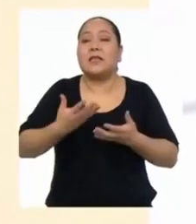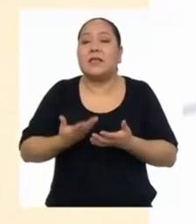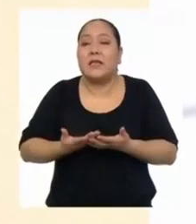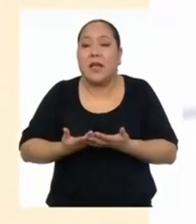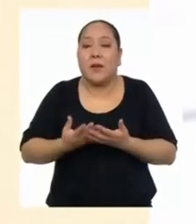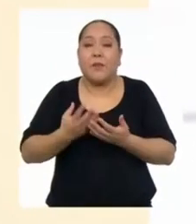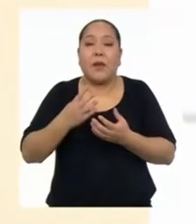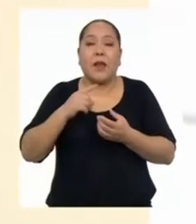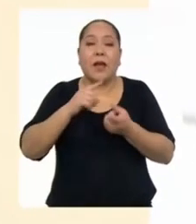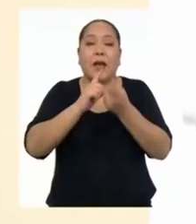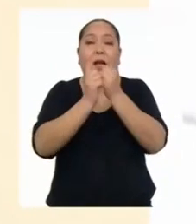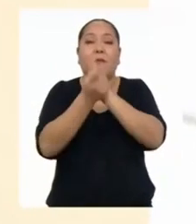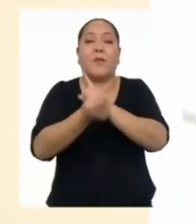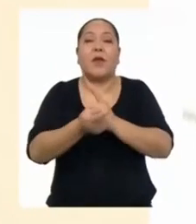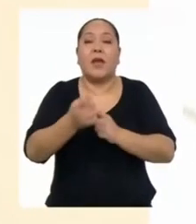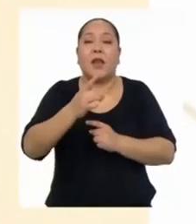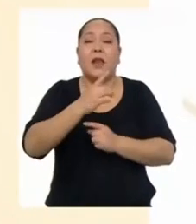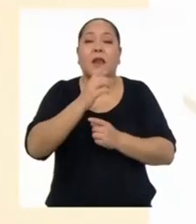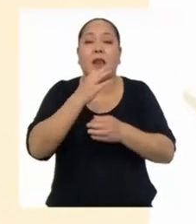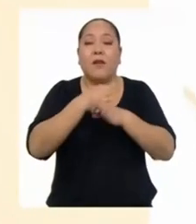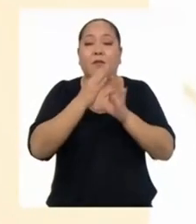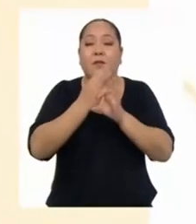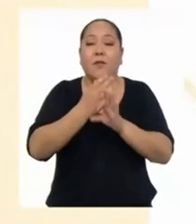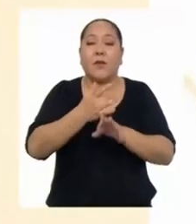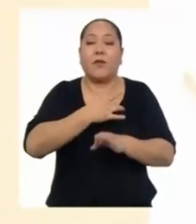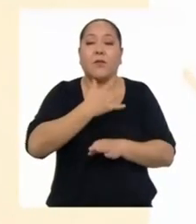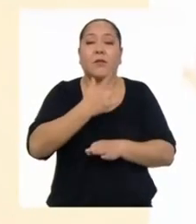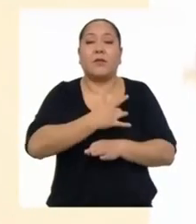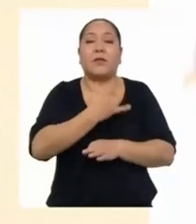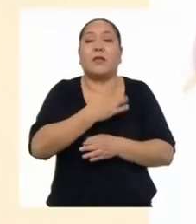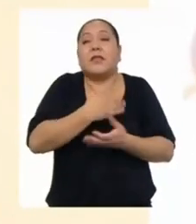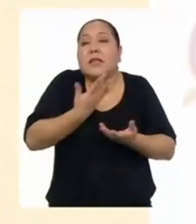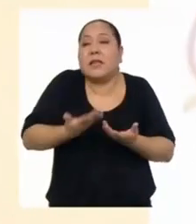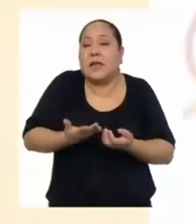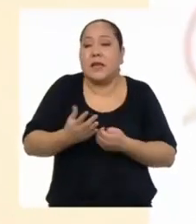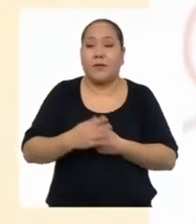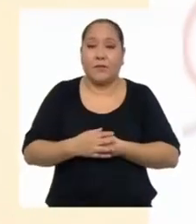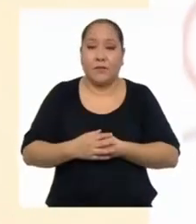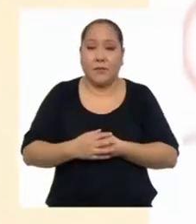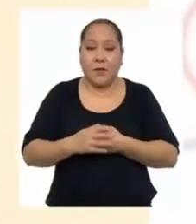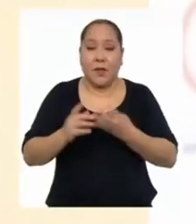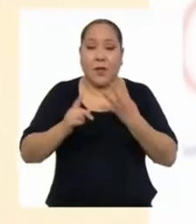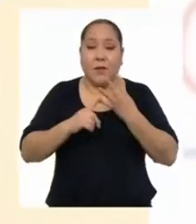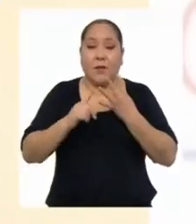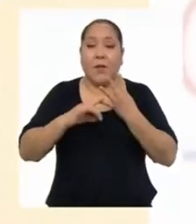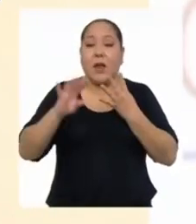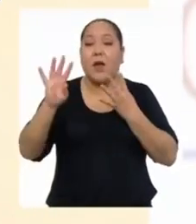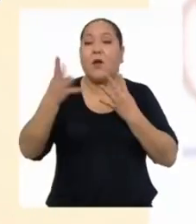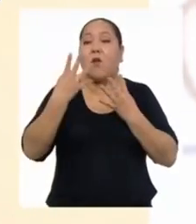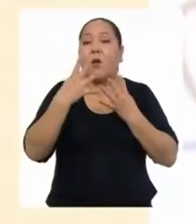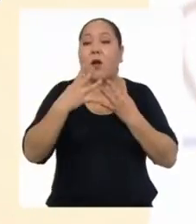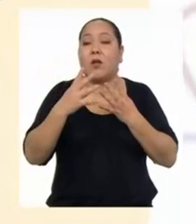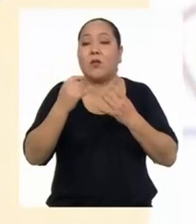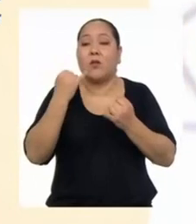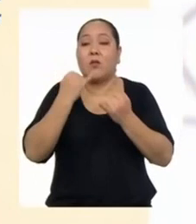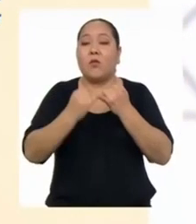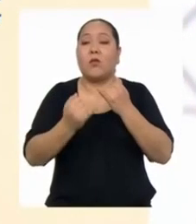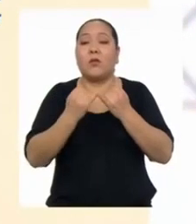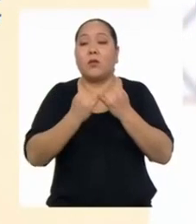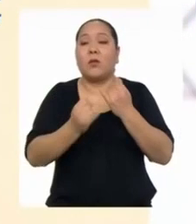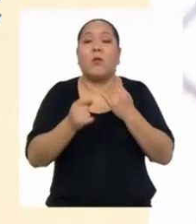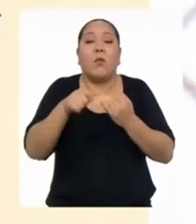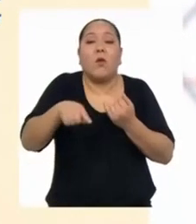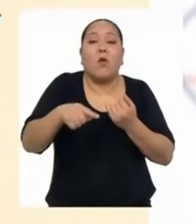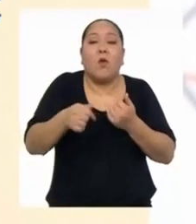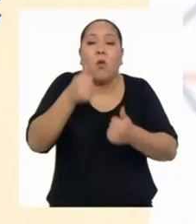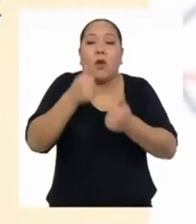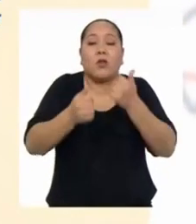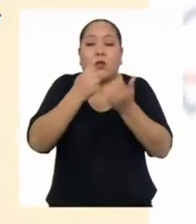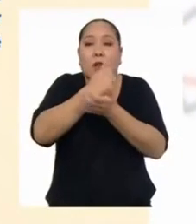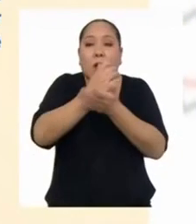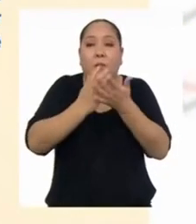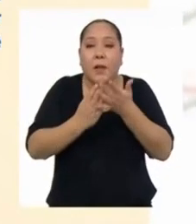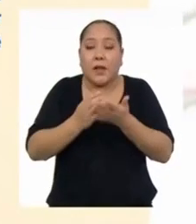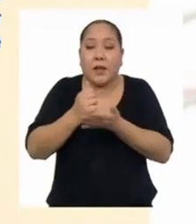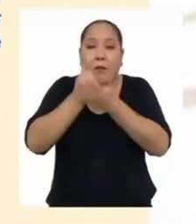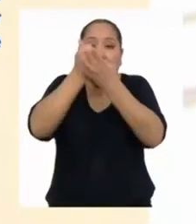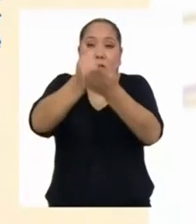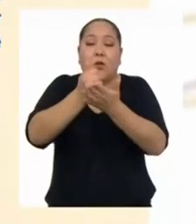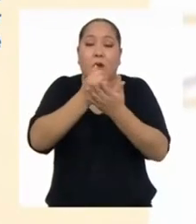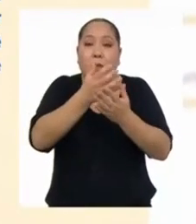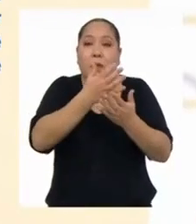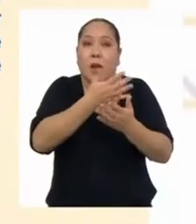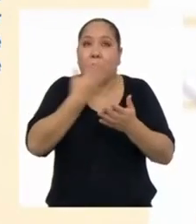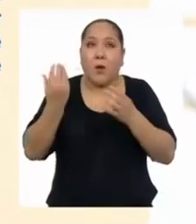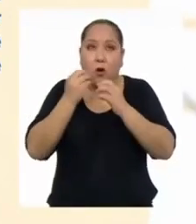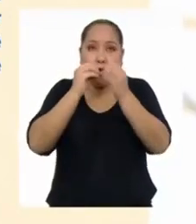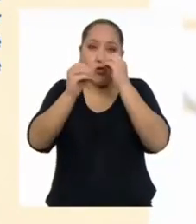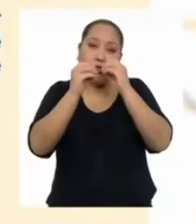sentía? Para el cuarto y último, ¿qué herramientas me hubieran servido en ese momento para enfrentar mejor la situación?